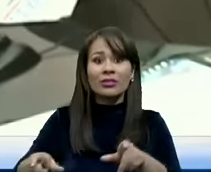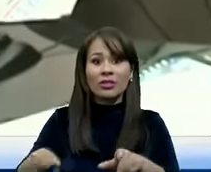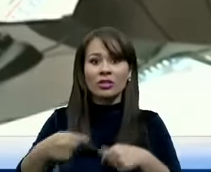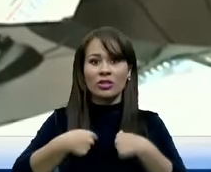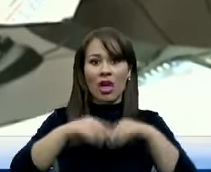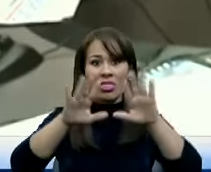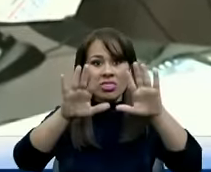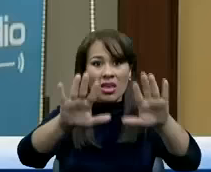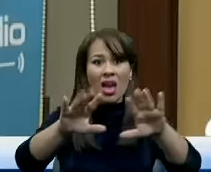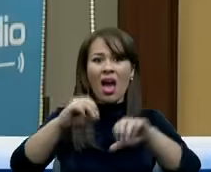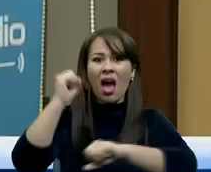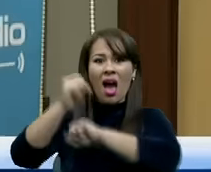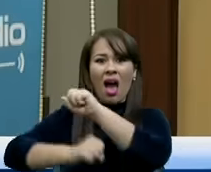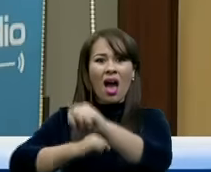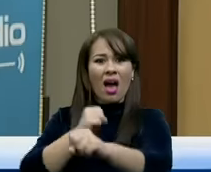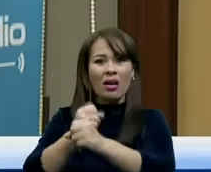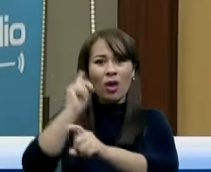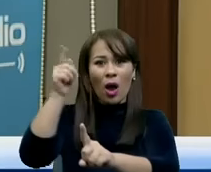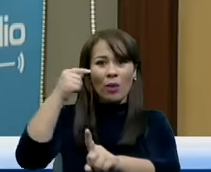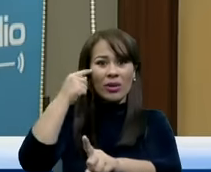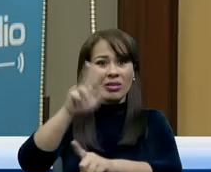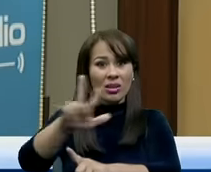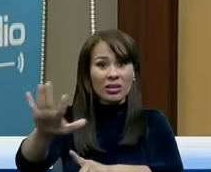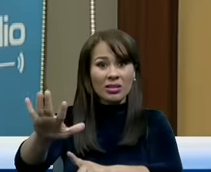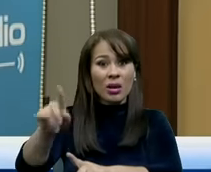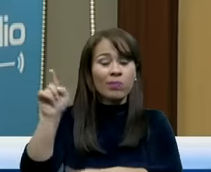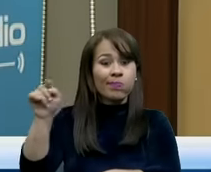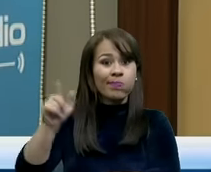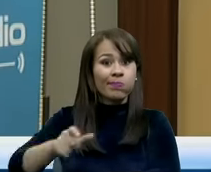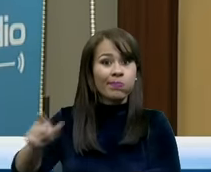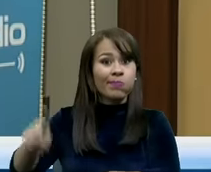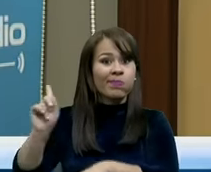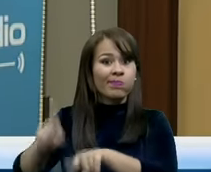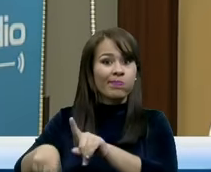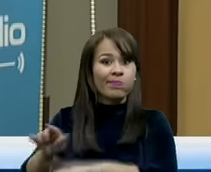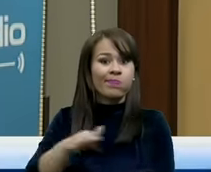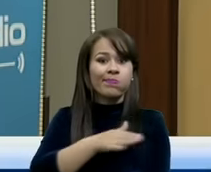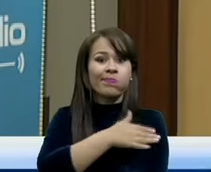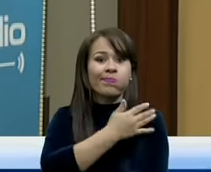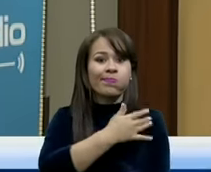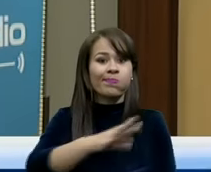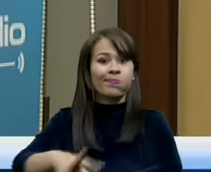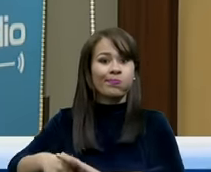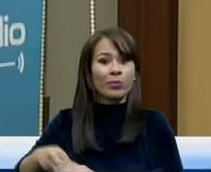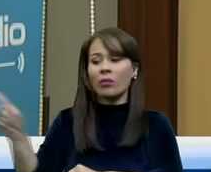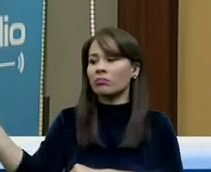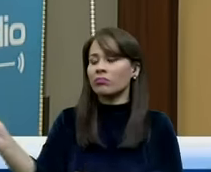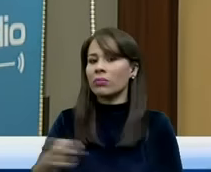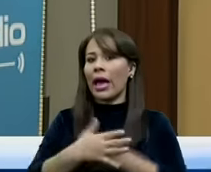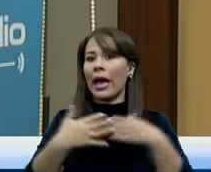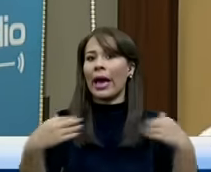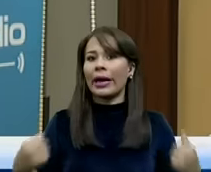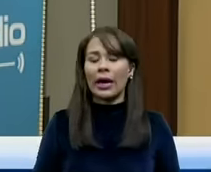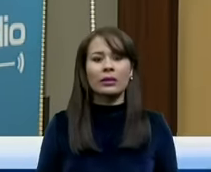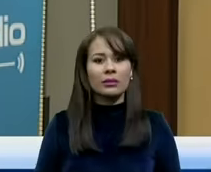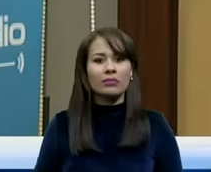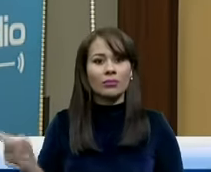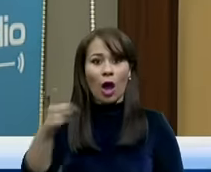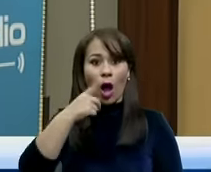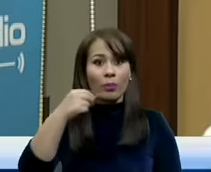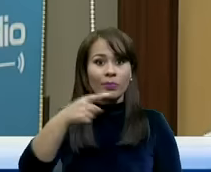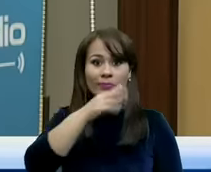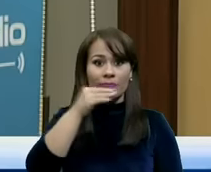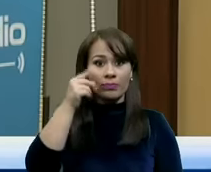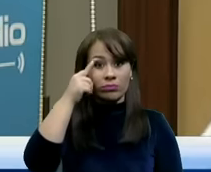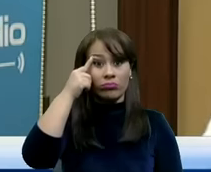gobierno de Alianza País. Aquí el que haya robado a la gente a través de actos de corrupción a la cárcel. Si es el presidente, a la cárcel. Si es